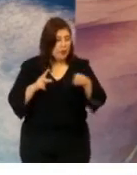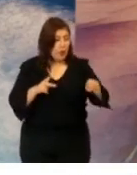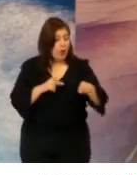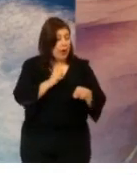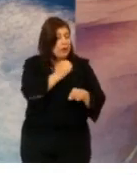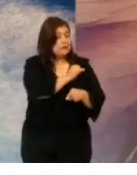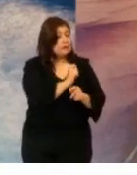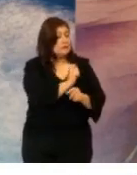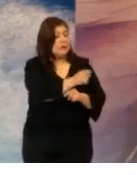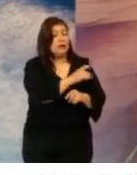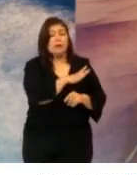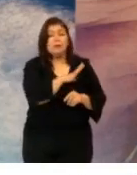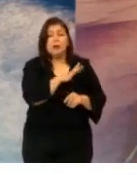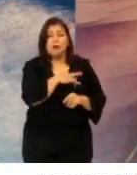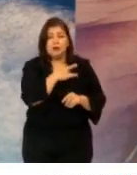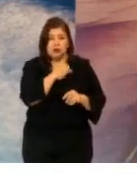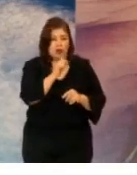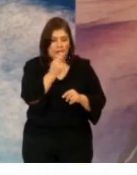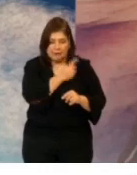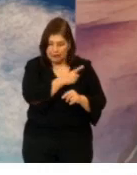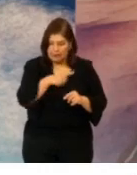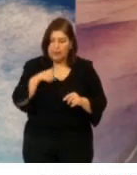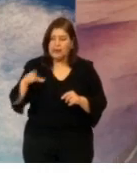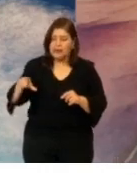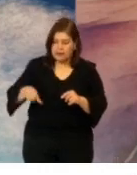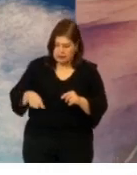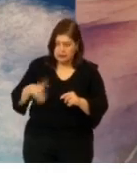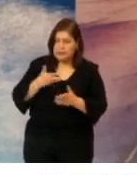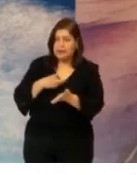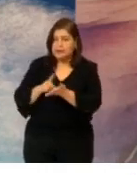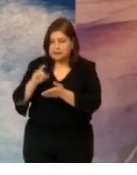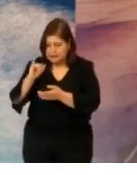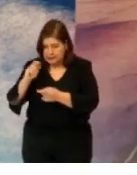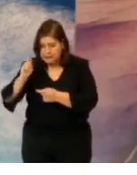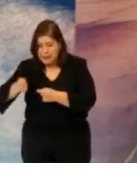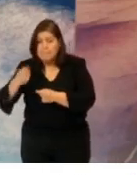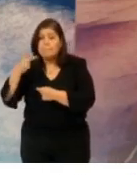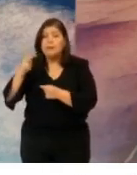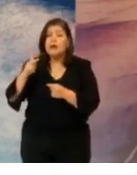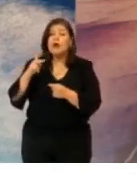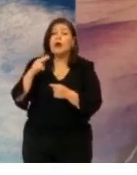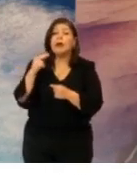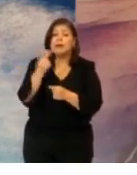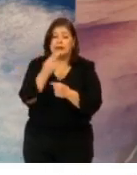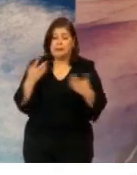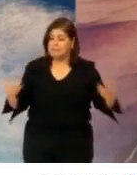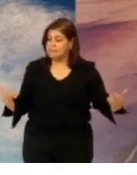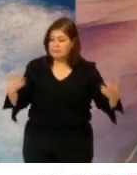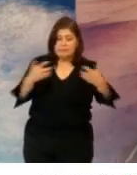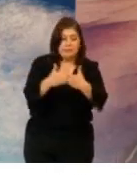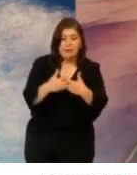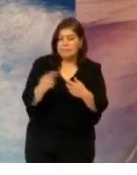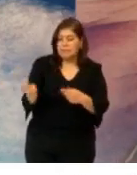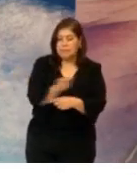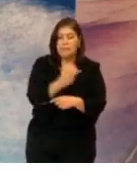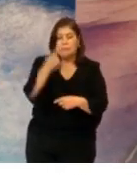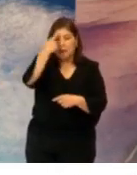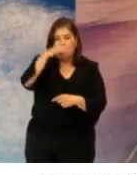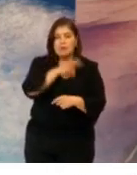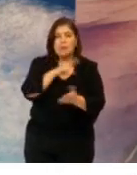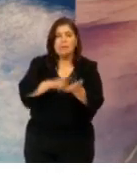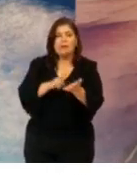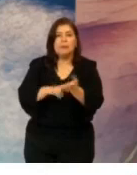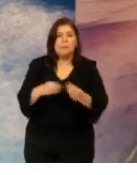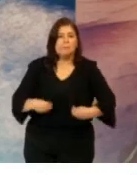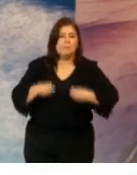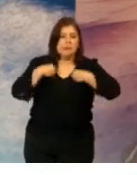sí misma. Estado y sociedad tienen sentido sí y solo si juntos contribuyen a la vida digna de la gente y a cuidar